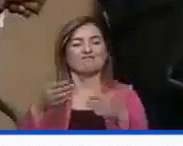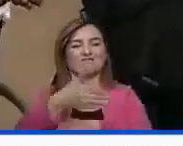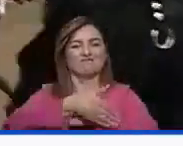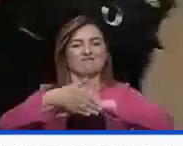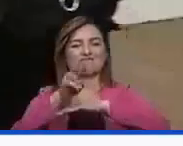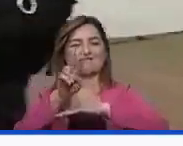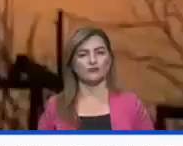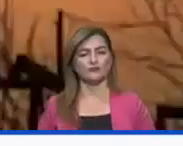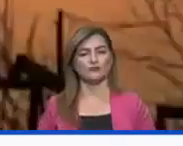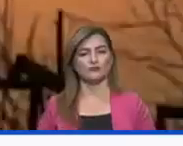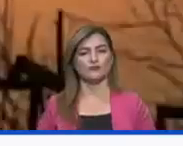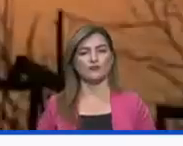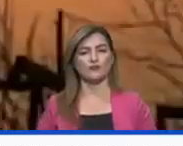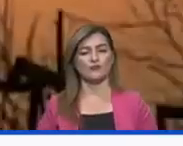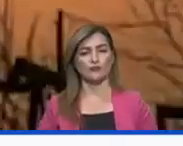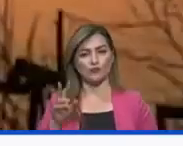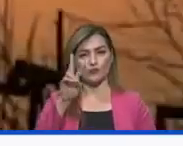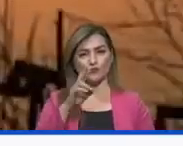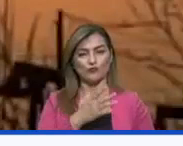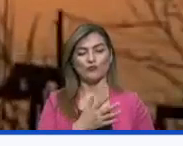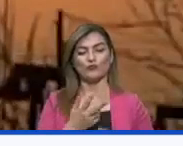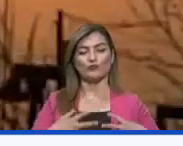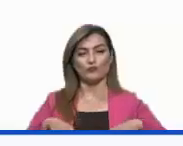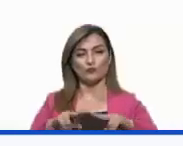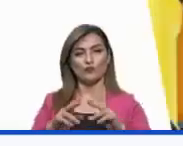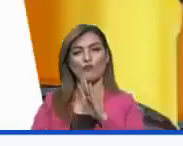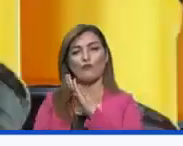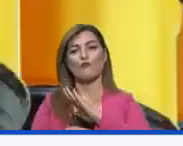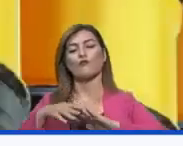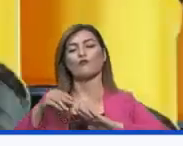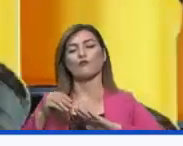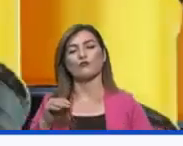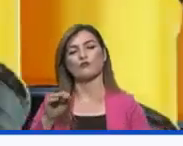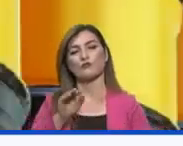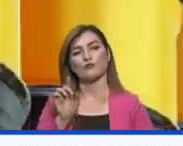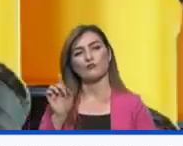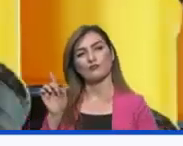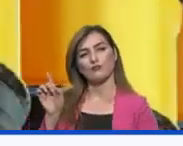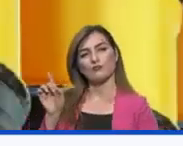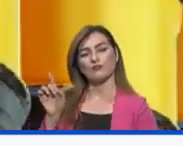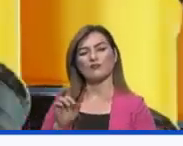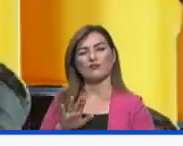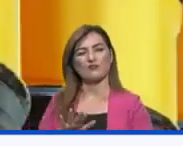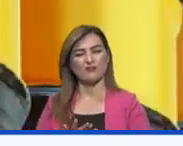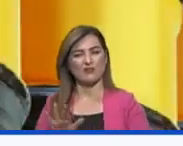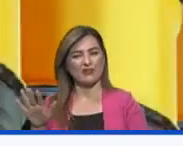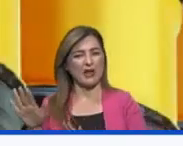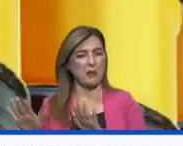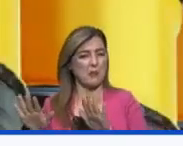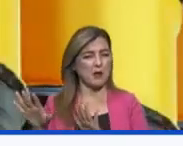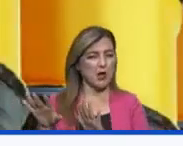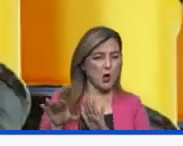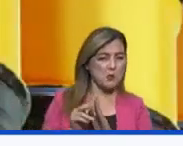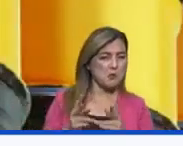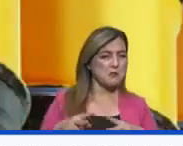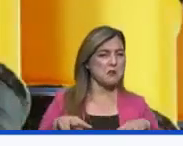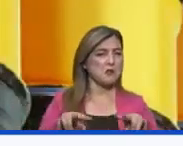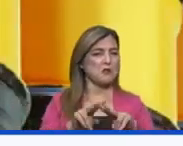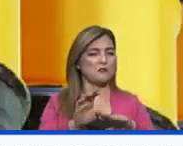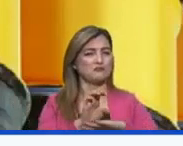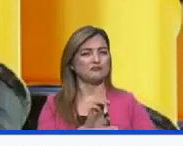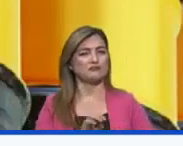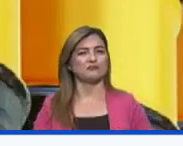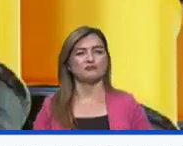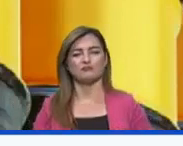avenida 25 de julio. Este viernes el precio del petróleo intermedio de Texas, WTI, referente del crudo ecuatoriano, abrió con un ascenso